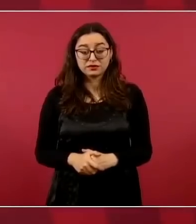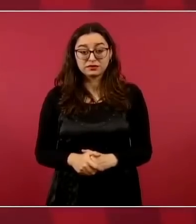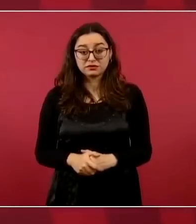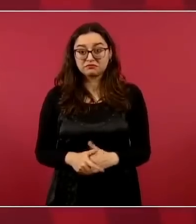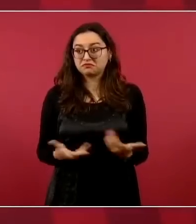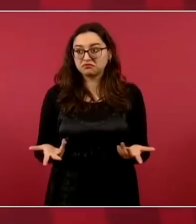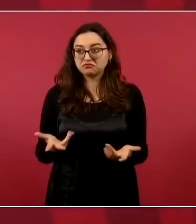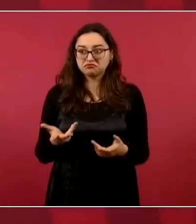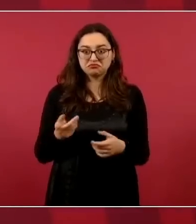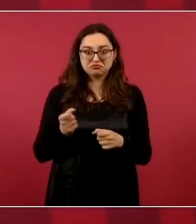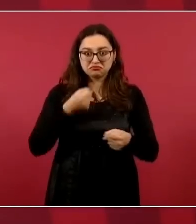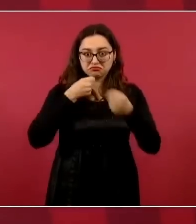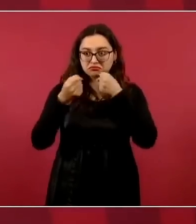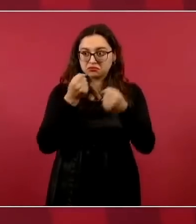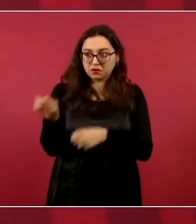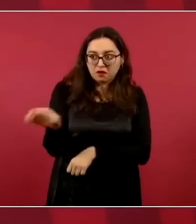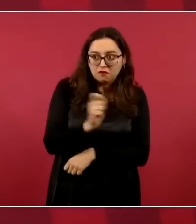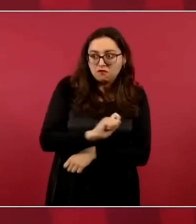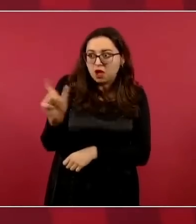famosos,